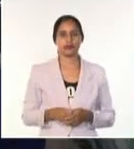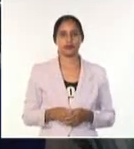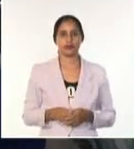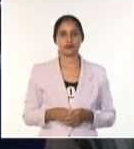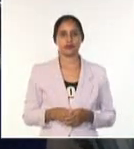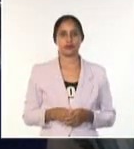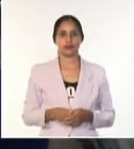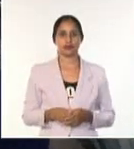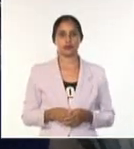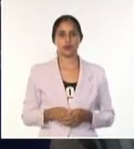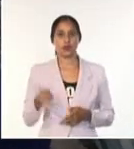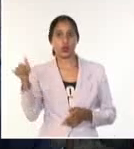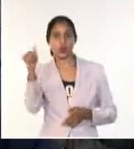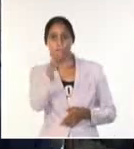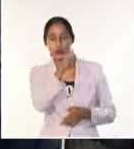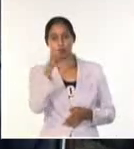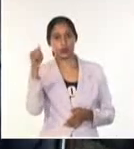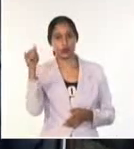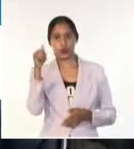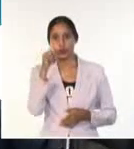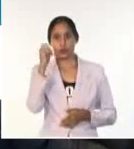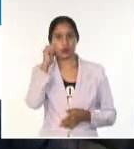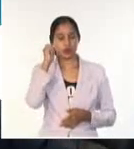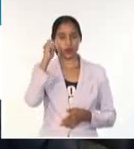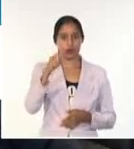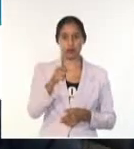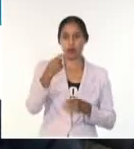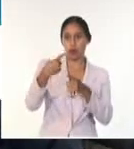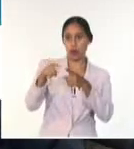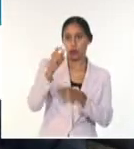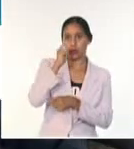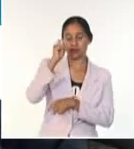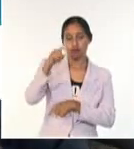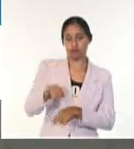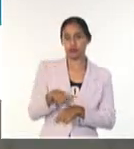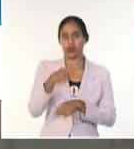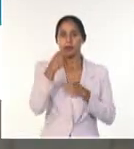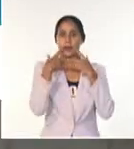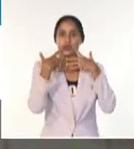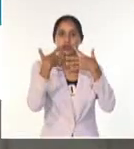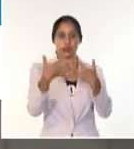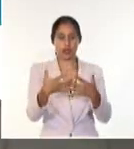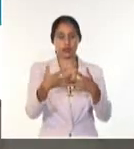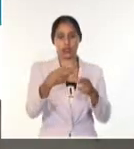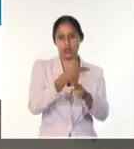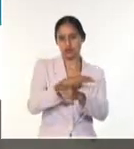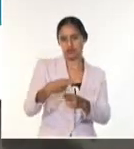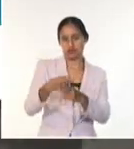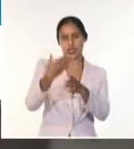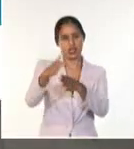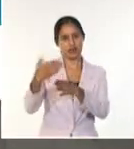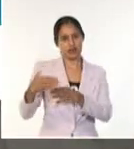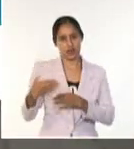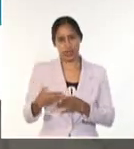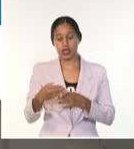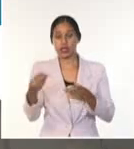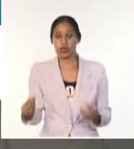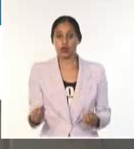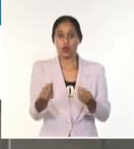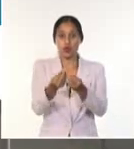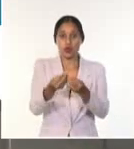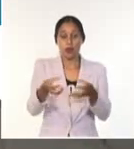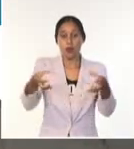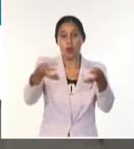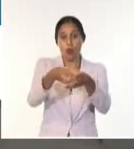De cine, documentalista y guionista Manuel Herrera, quien dirigió Zafiros, Locura Azul, uno de los mayores éxitos en taquilla del cine cubano,